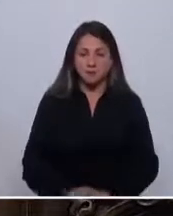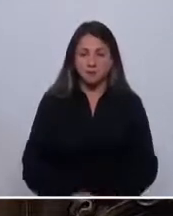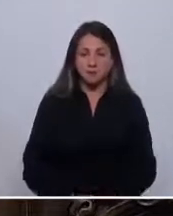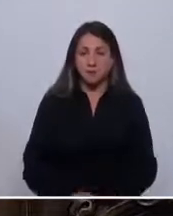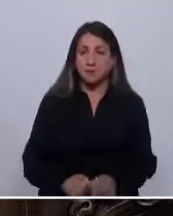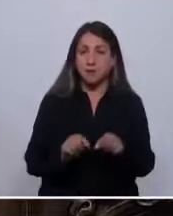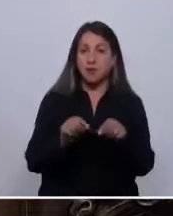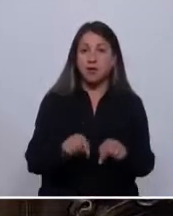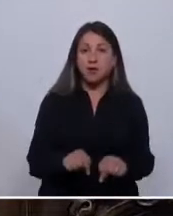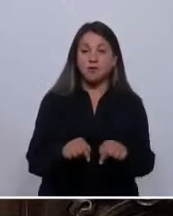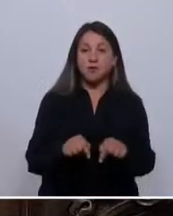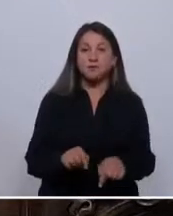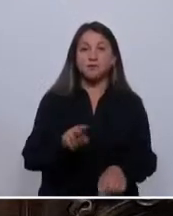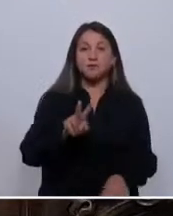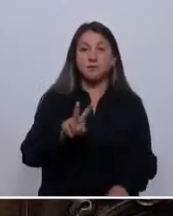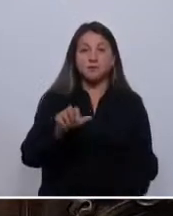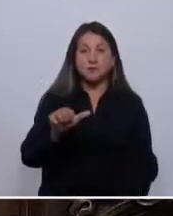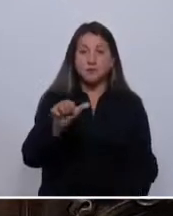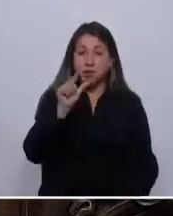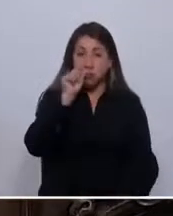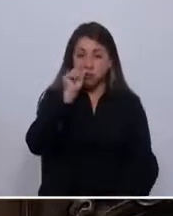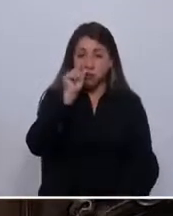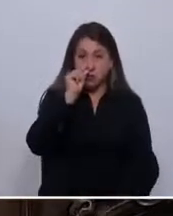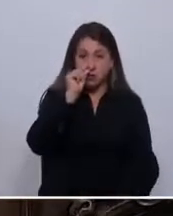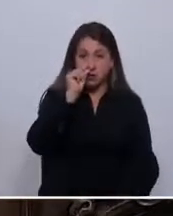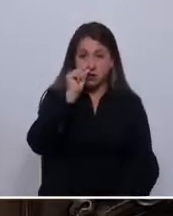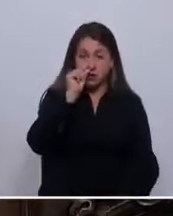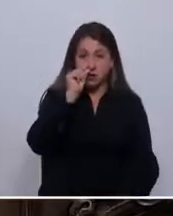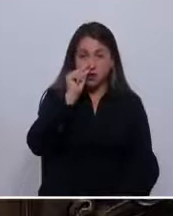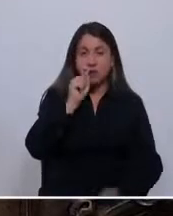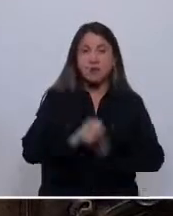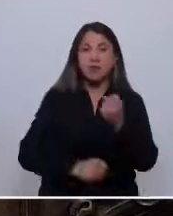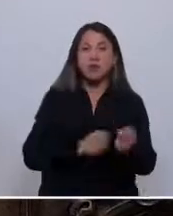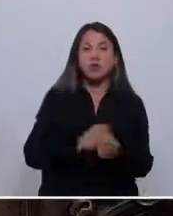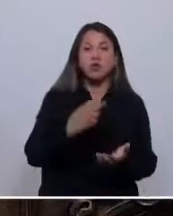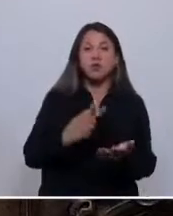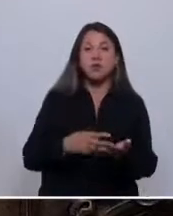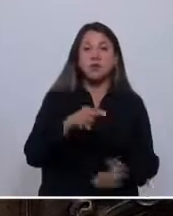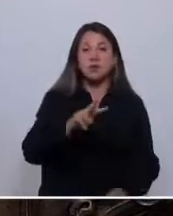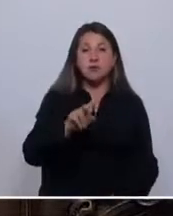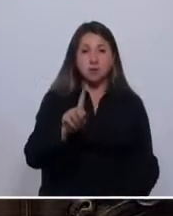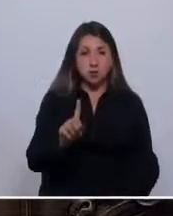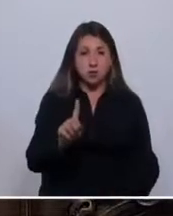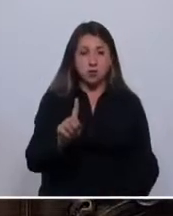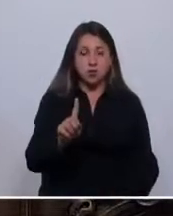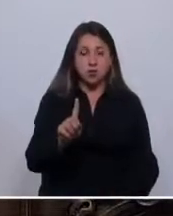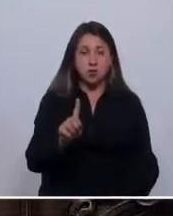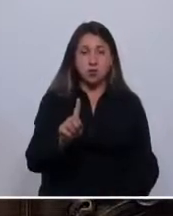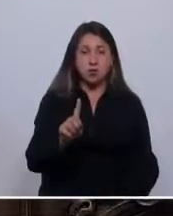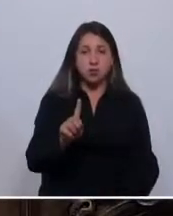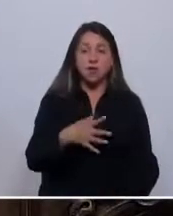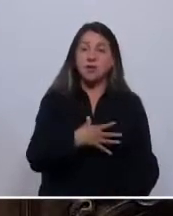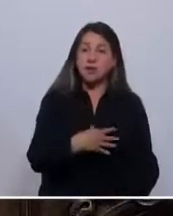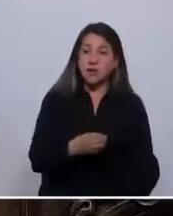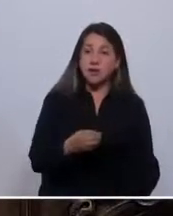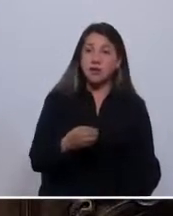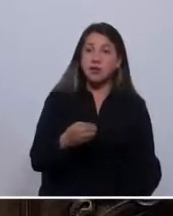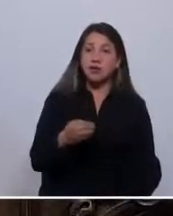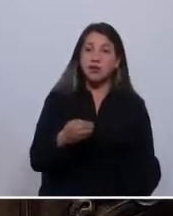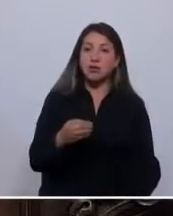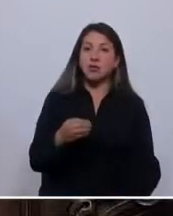Hoy, 26 de octubre del año 2021, el hijo del